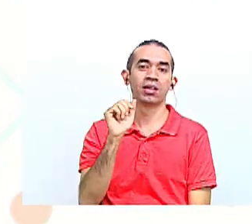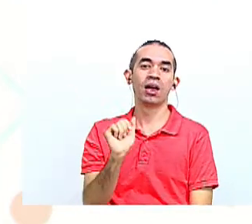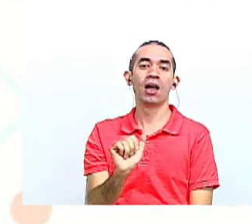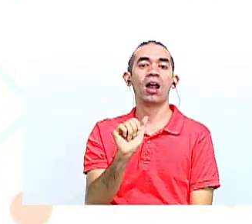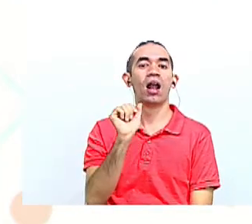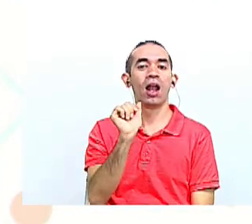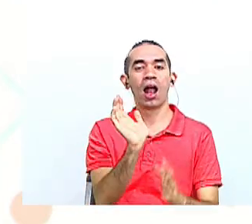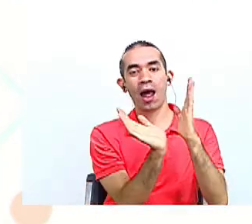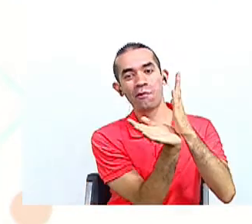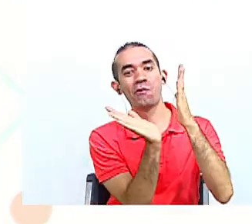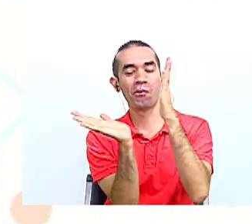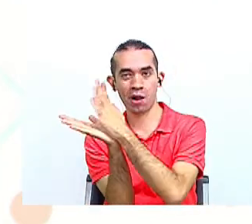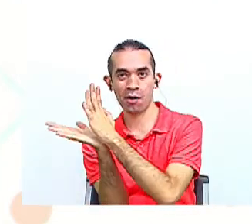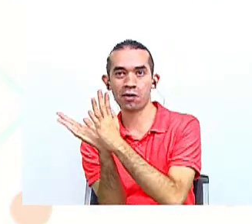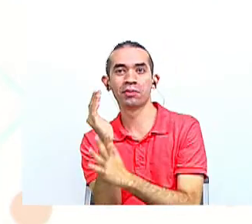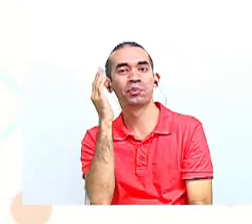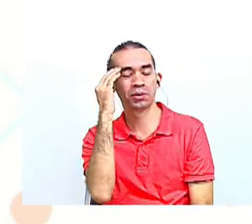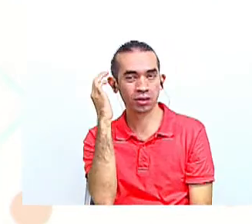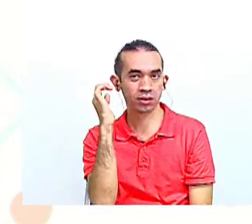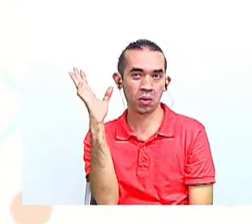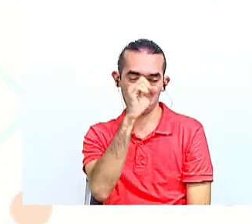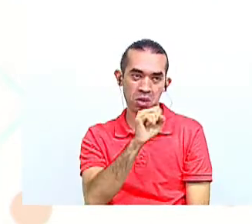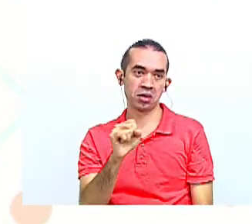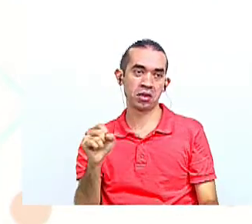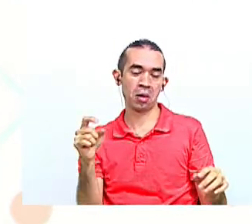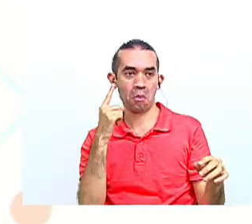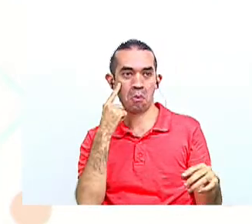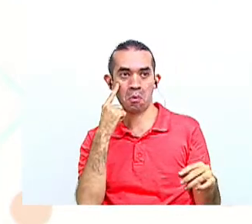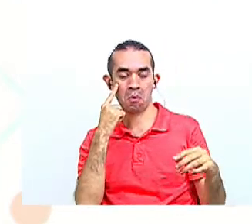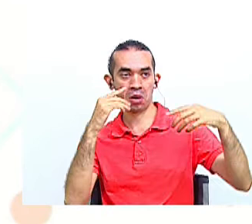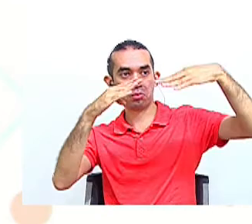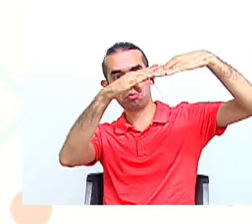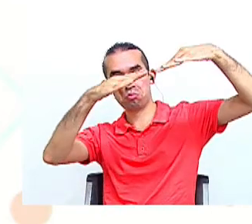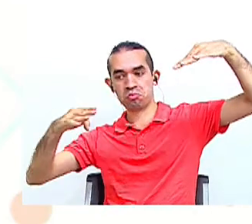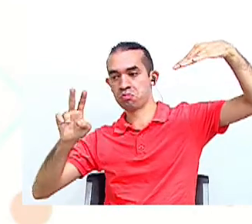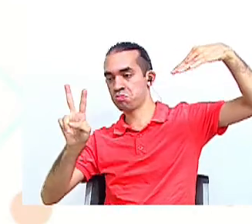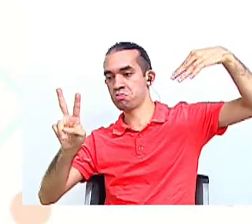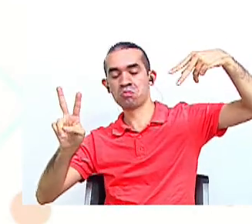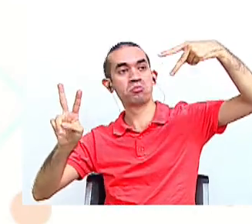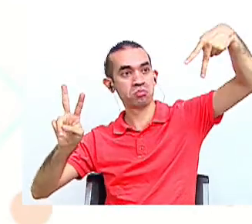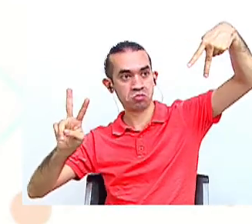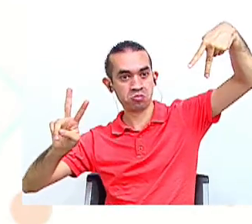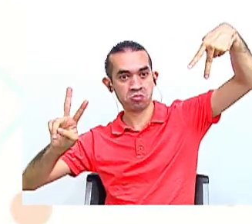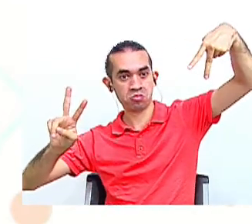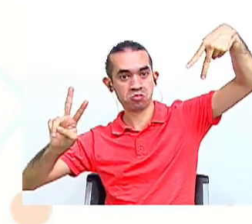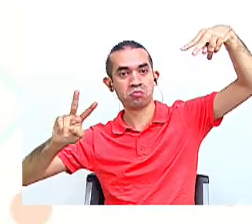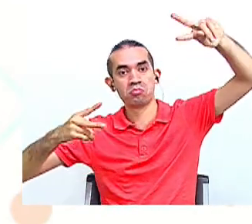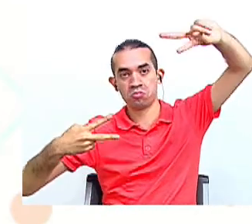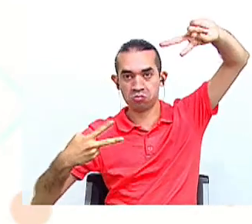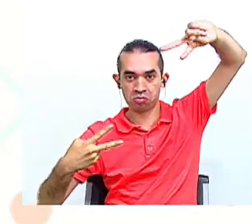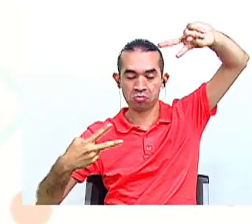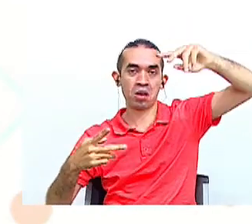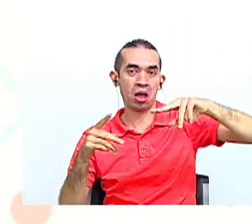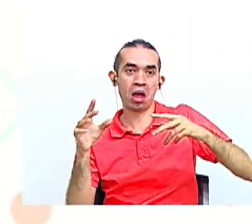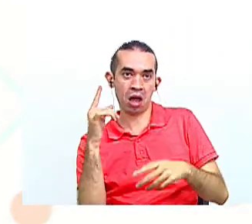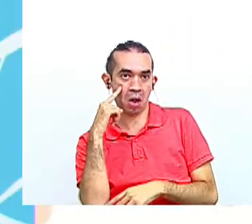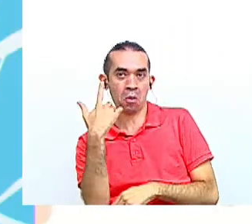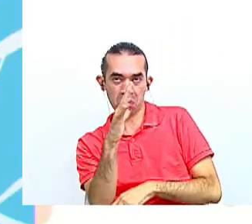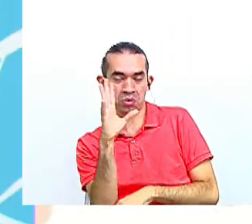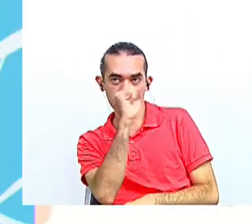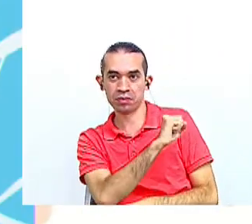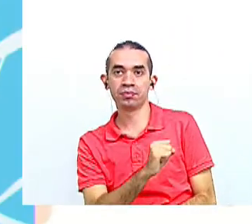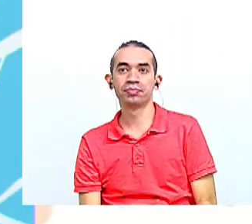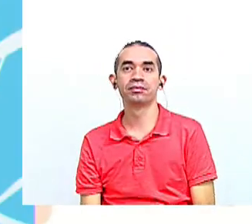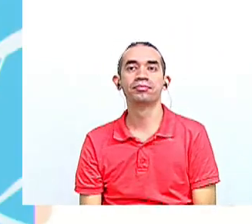ángulo-ángulo. Bastó conocer 2 ángulos para saber que ellos eran semejantes.